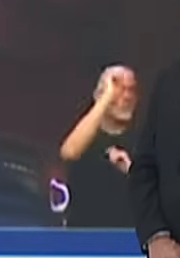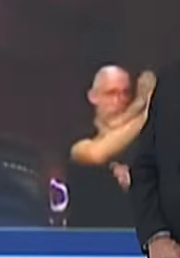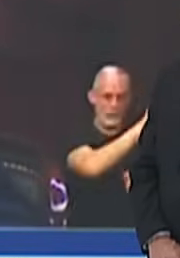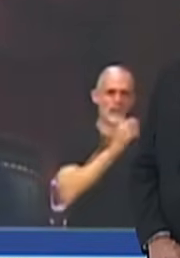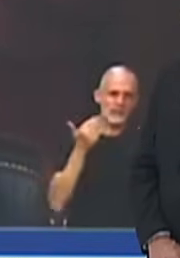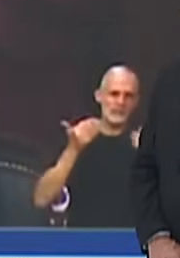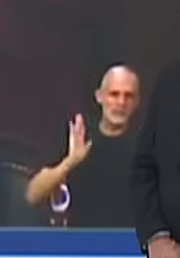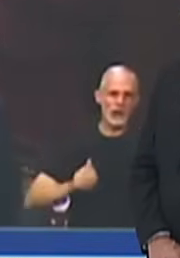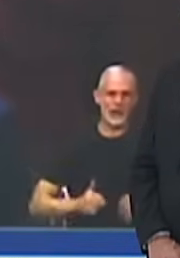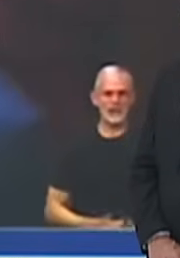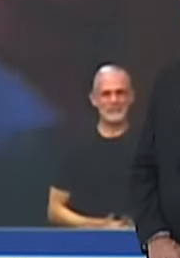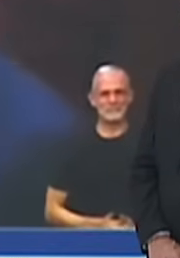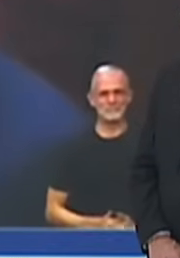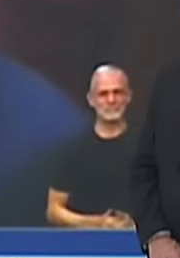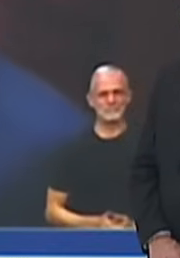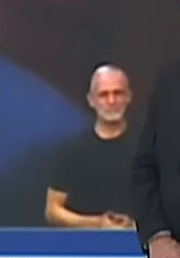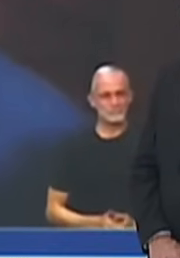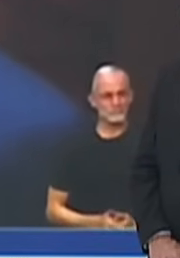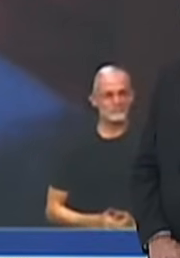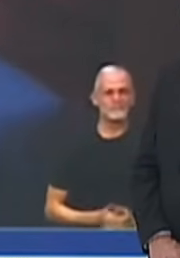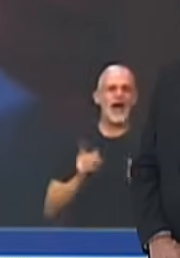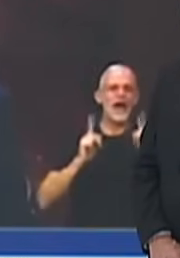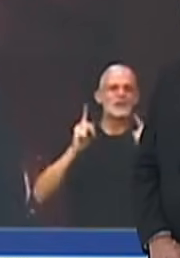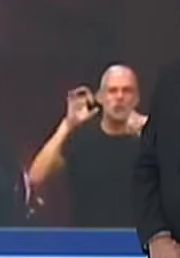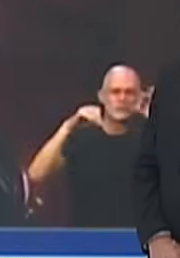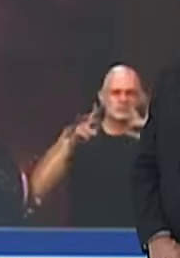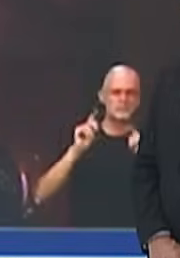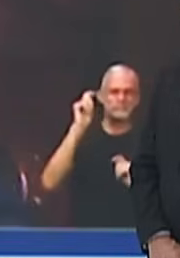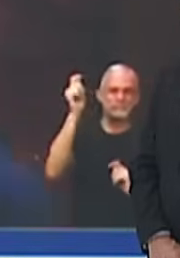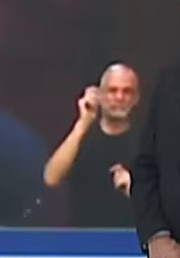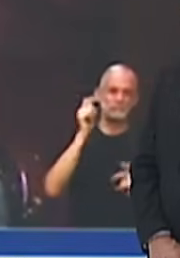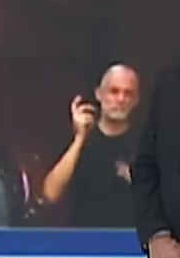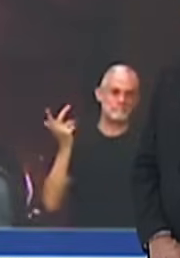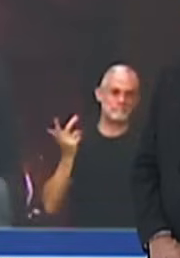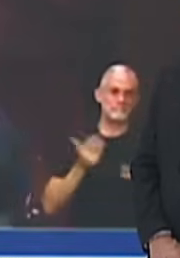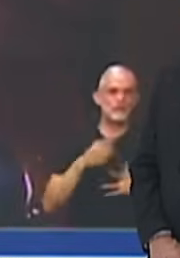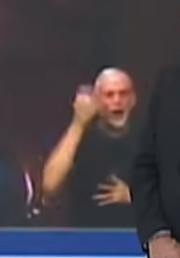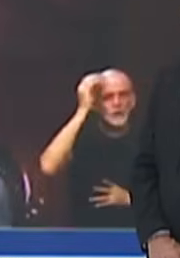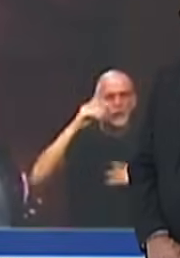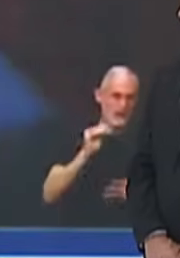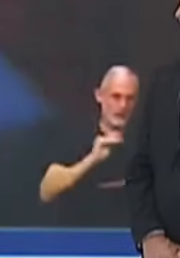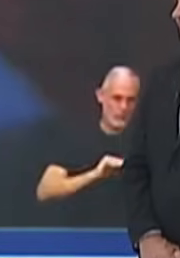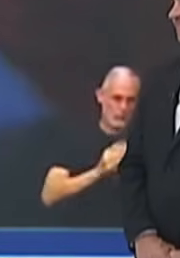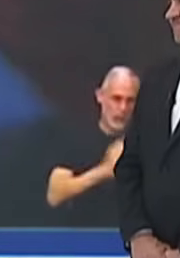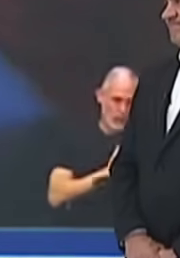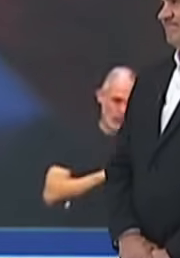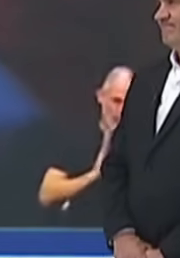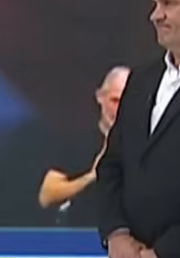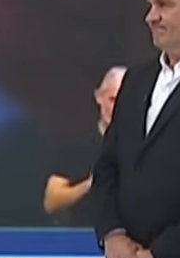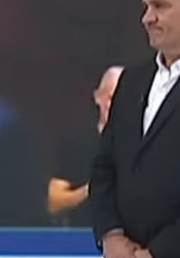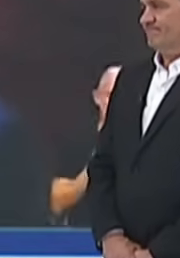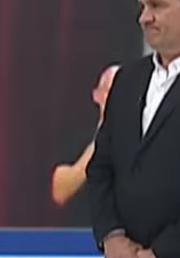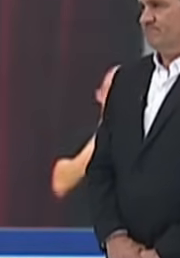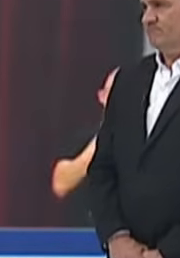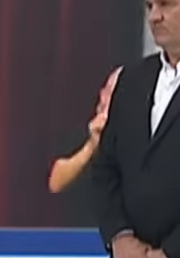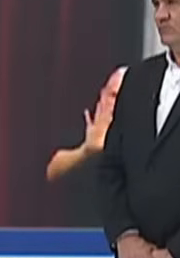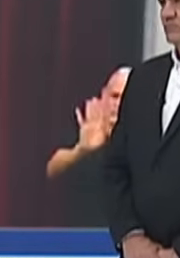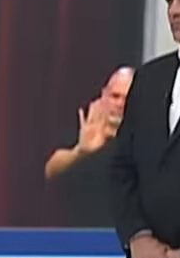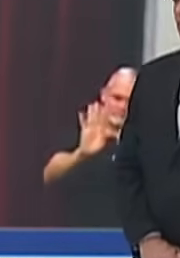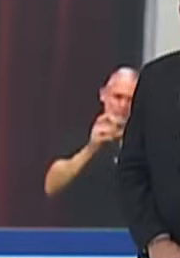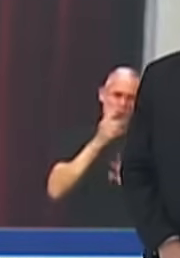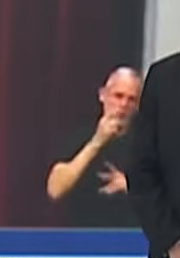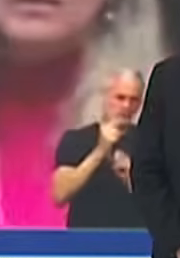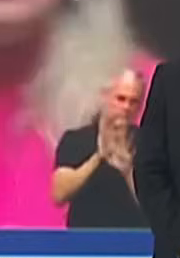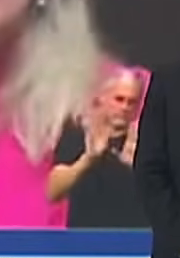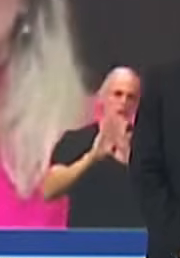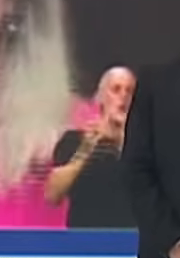de una sesión, insisto, que va a ser por lo menos hasta la medianoche para aprobar este proyecto de aumentar